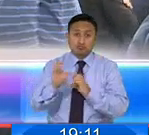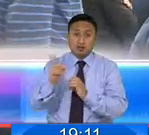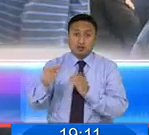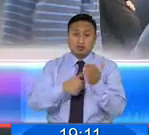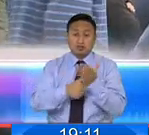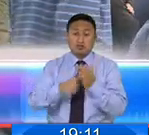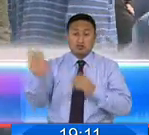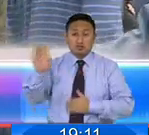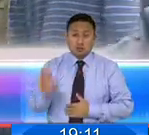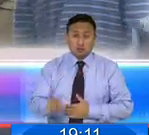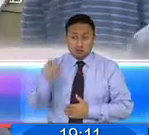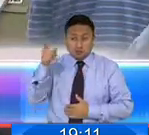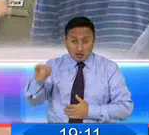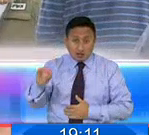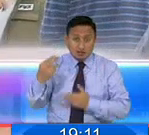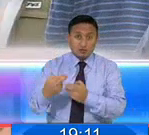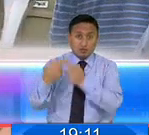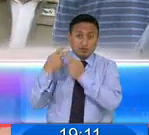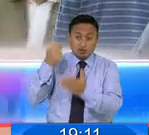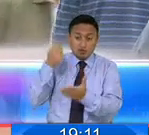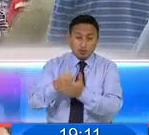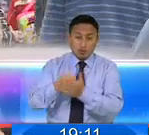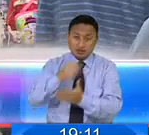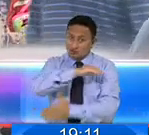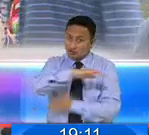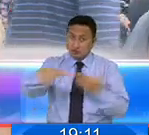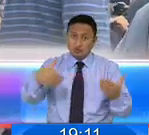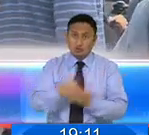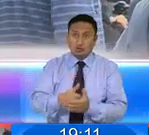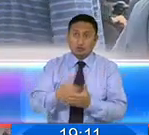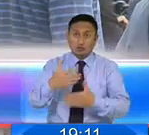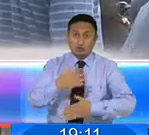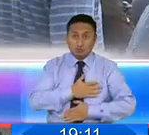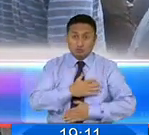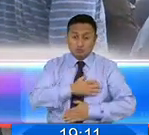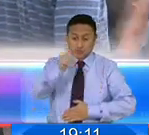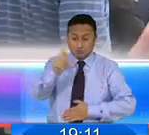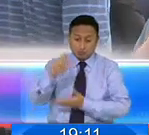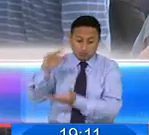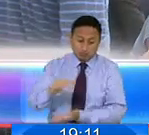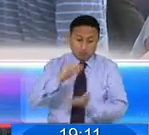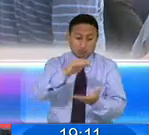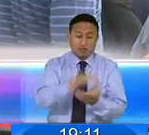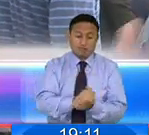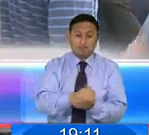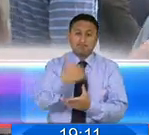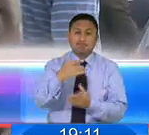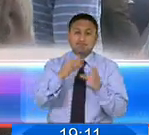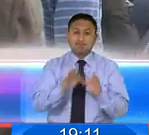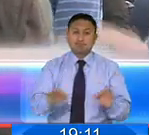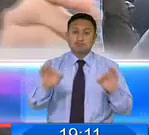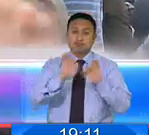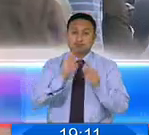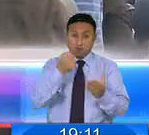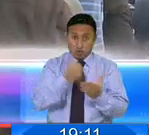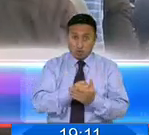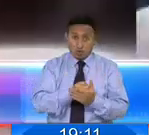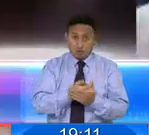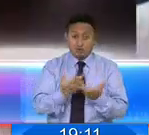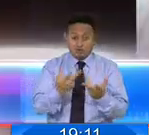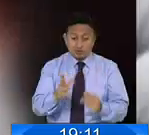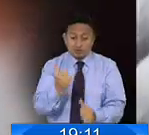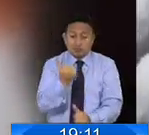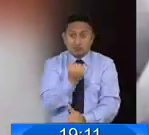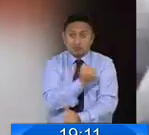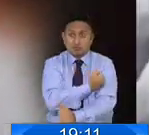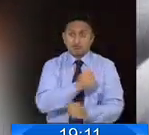Ministerio de Salud Pública, para que él sea quien compre la vacuna para nuestros ciudadanos y lo más importante, no solo la compra, sino la aplicación. A